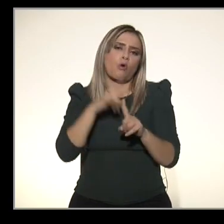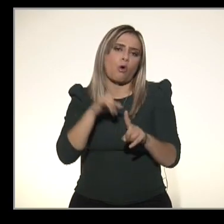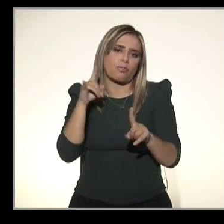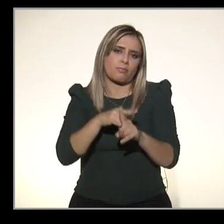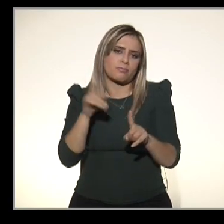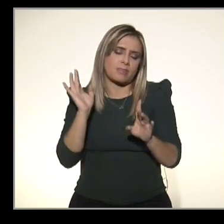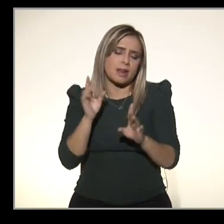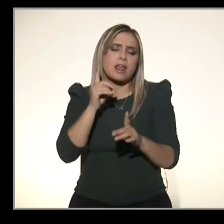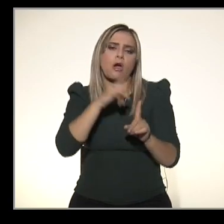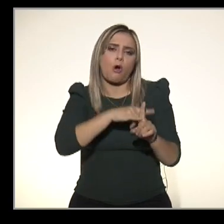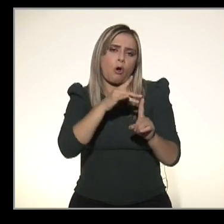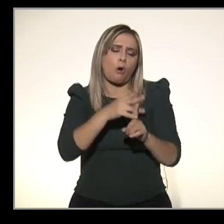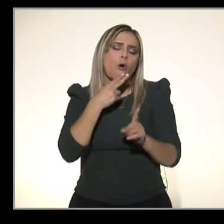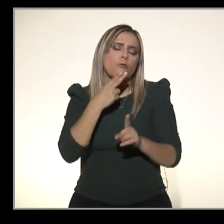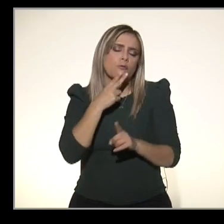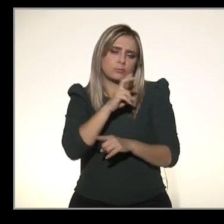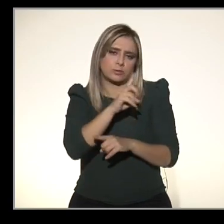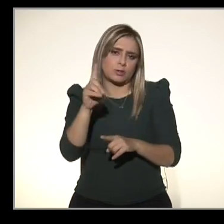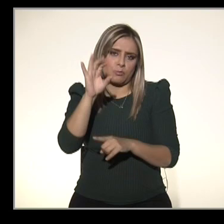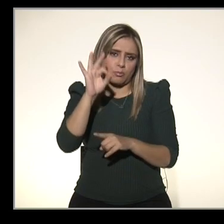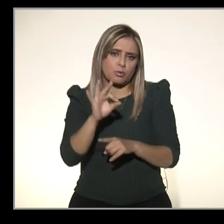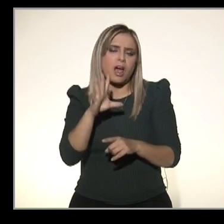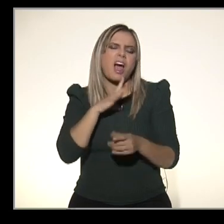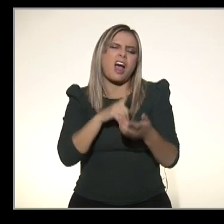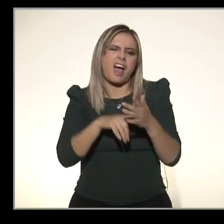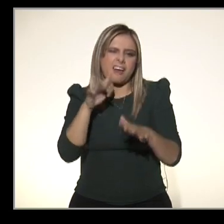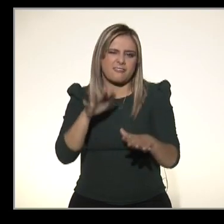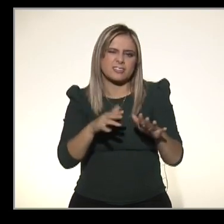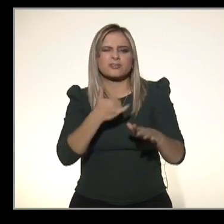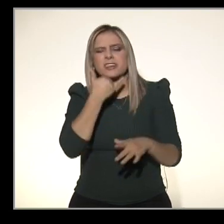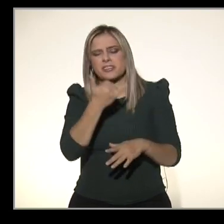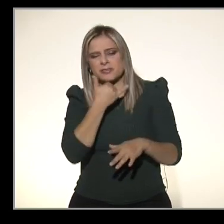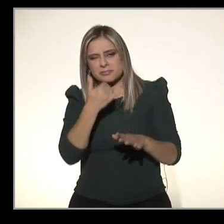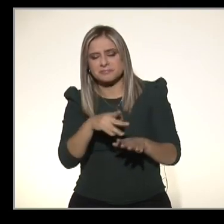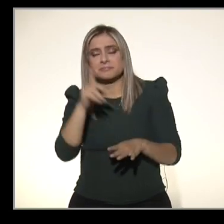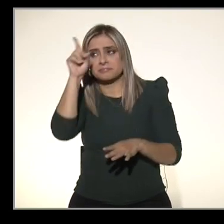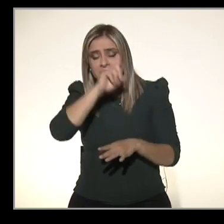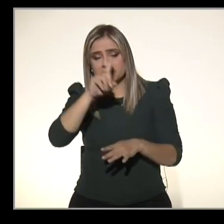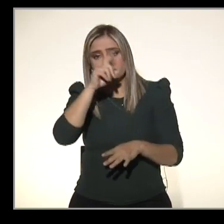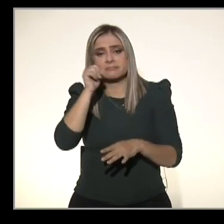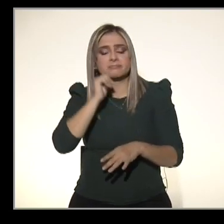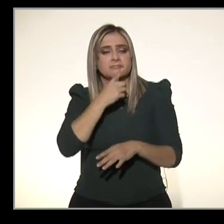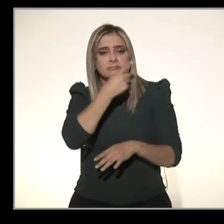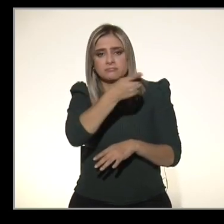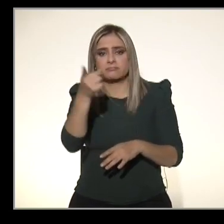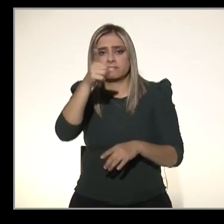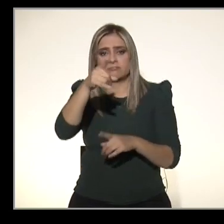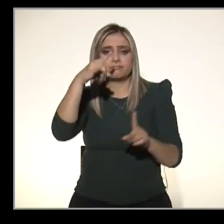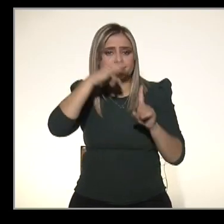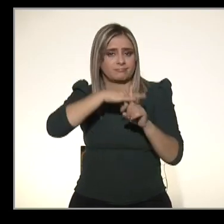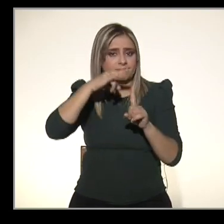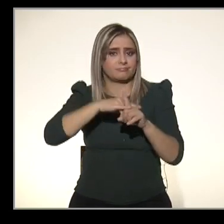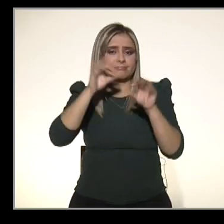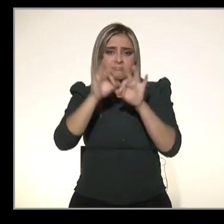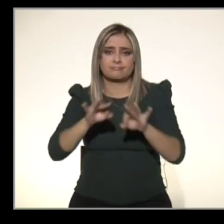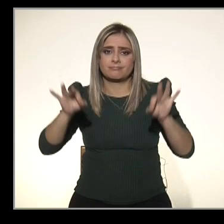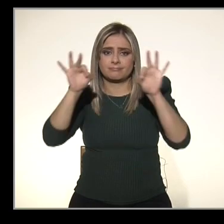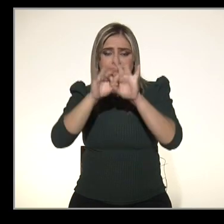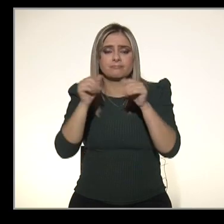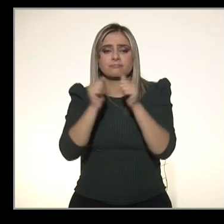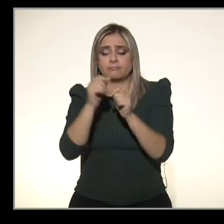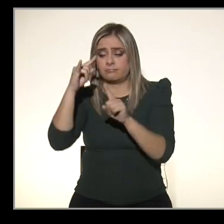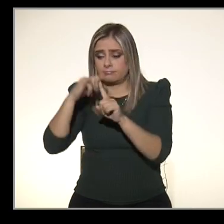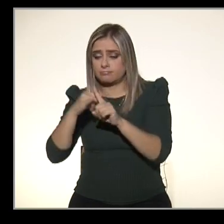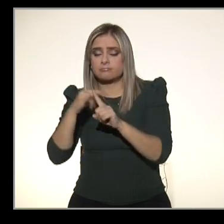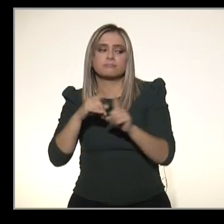bastante eficaz, tiene sus limitaciones. En general, la recomendación internacional es usarlo con fines anticonceptivos, siempre combinado con un método